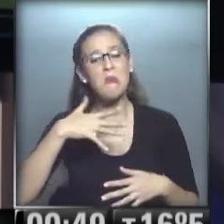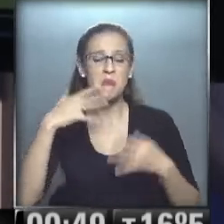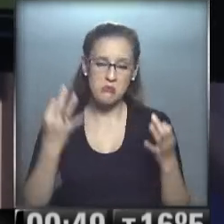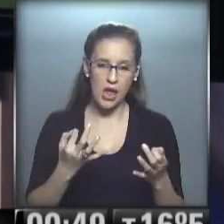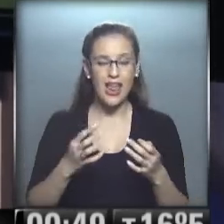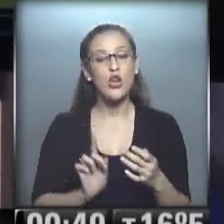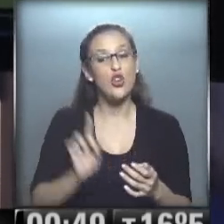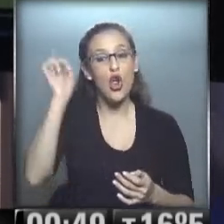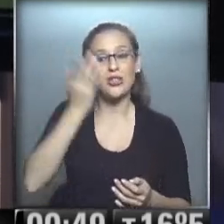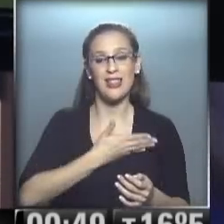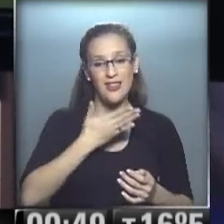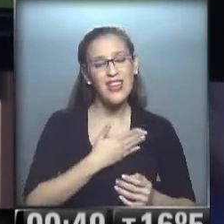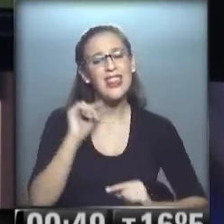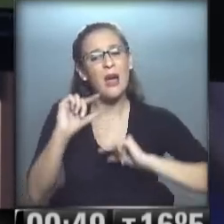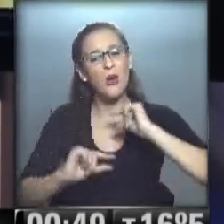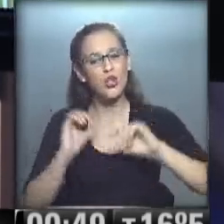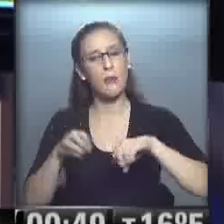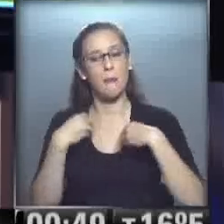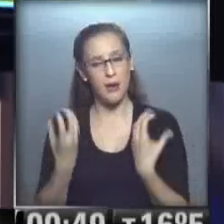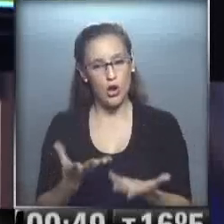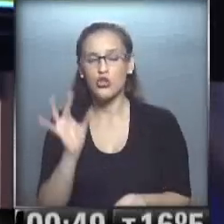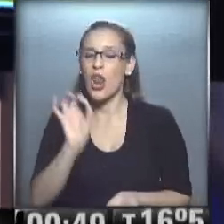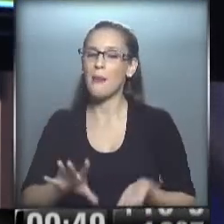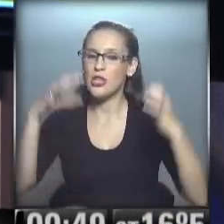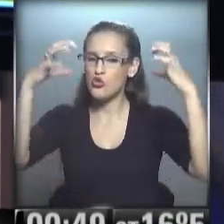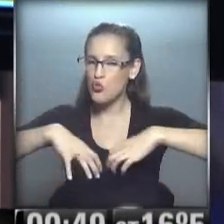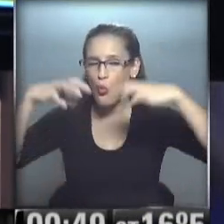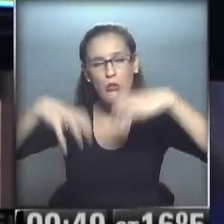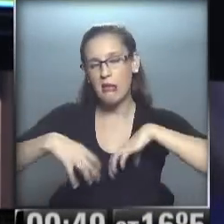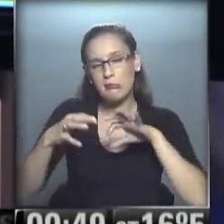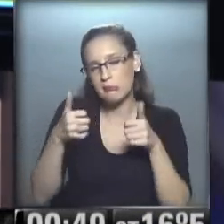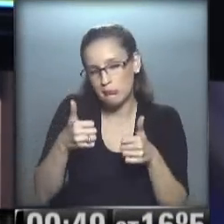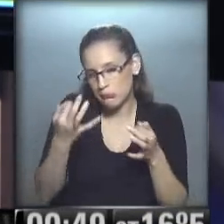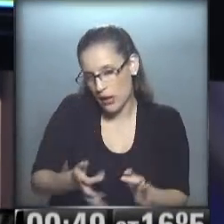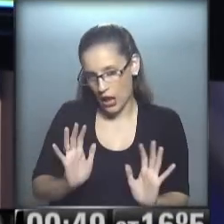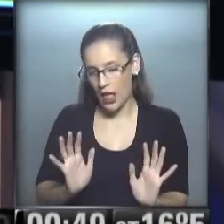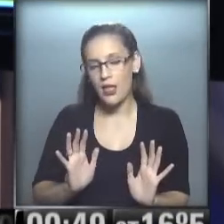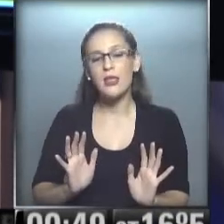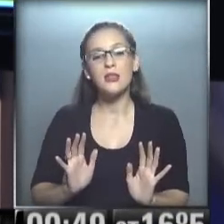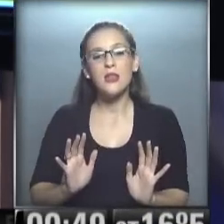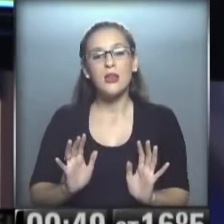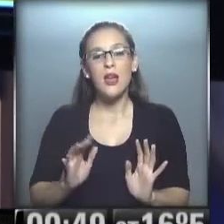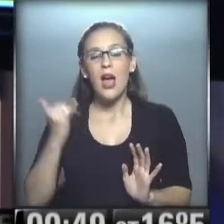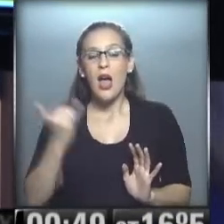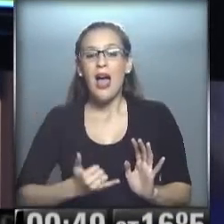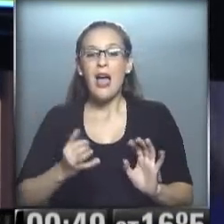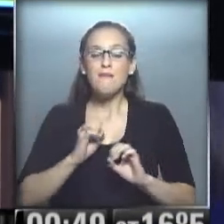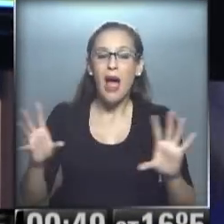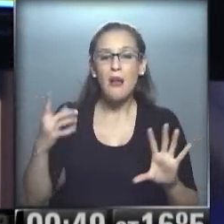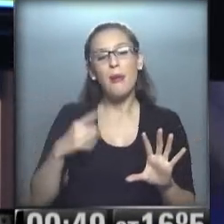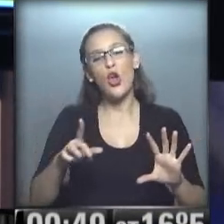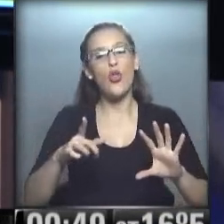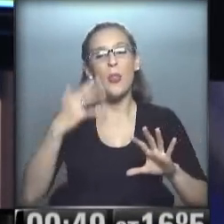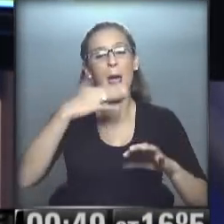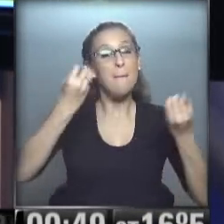de a poquito mejoran las condiciones, solo esperamos chaparrones aislados. En el noroeste de nuestro país, inestabilidad pero de tipo aislada,